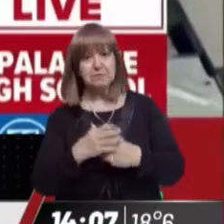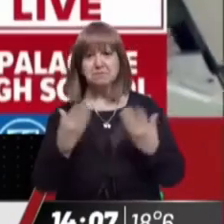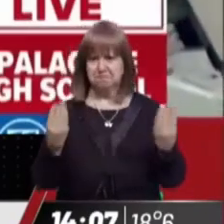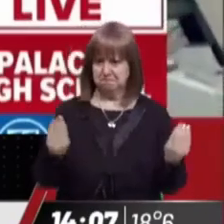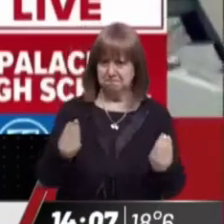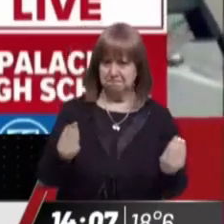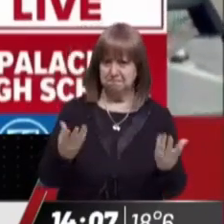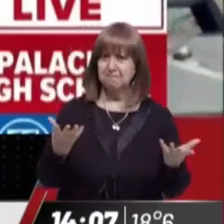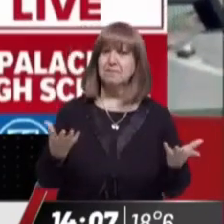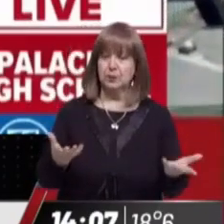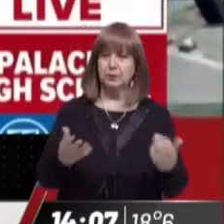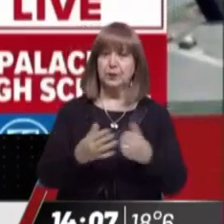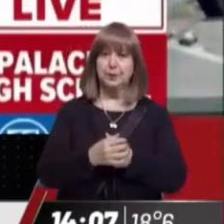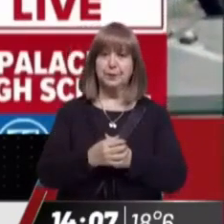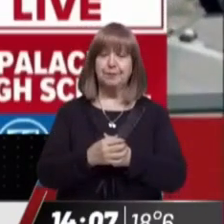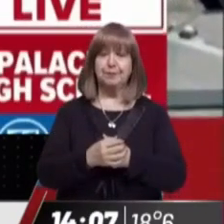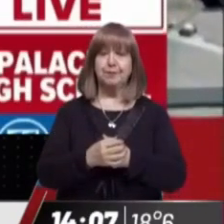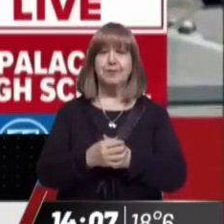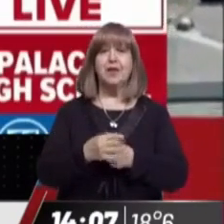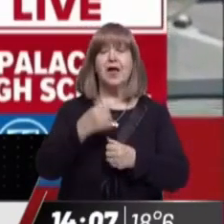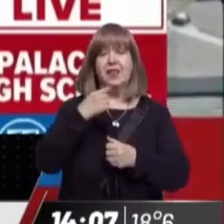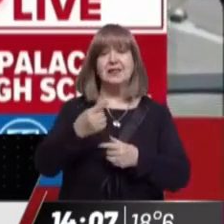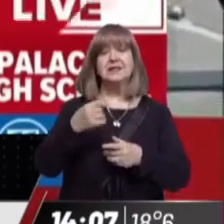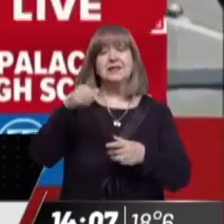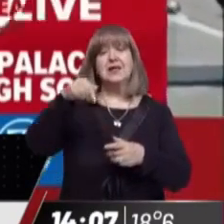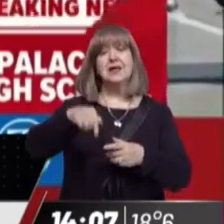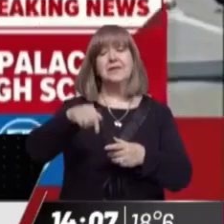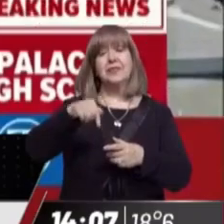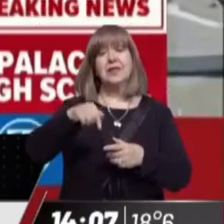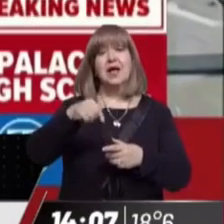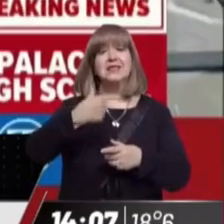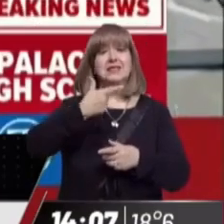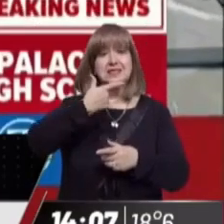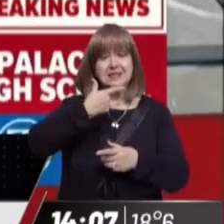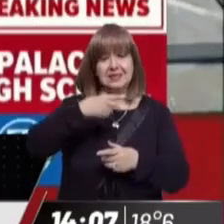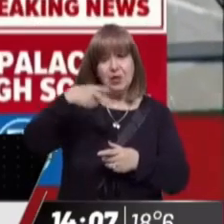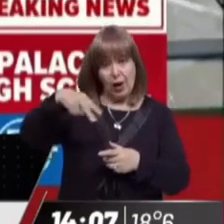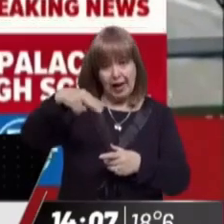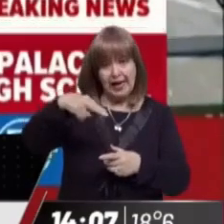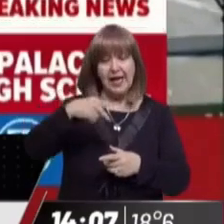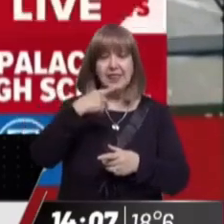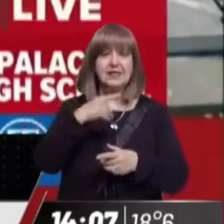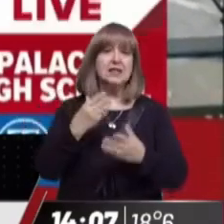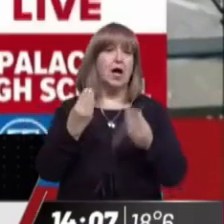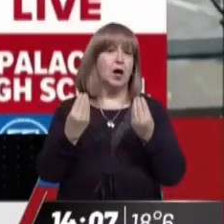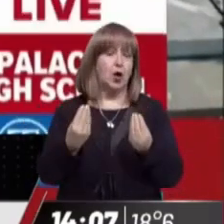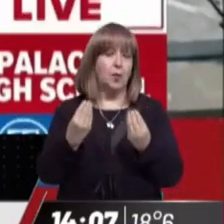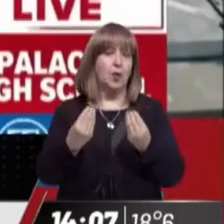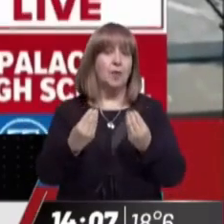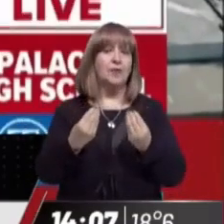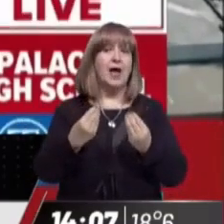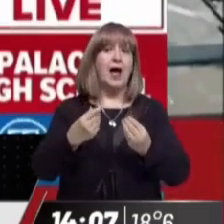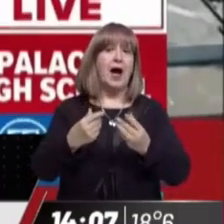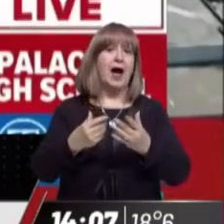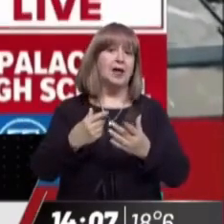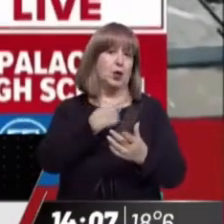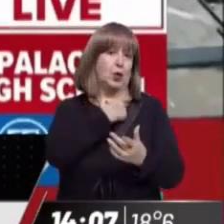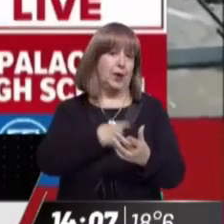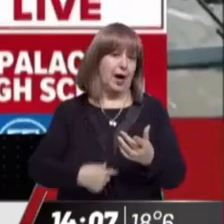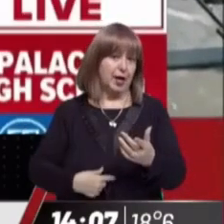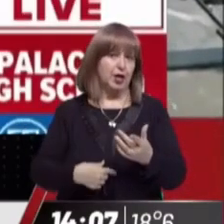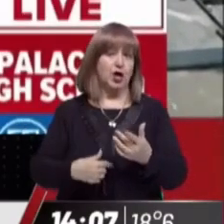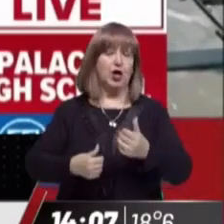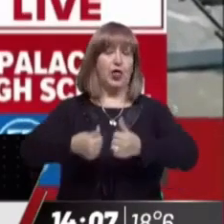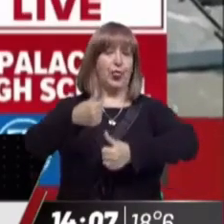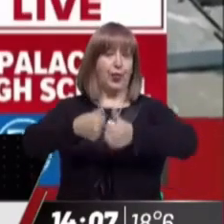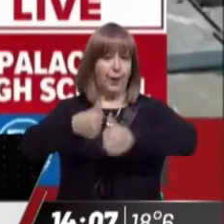debate el el fácil acceso a las armas en los Estados Unidos Adrián es un tema ya recurrente y después bueno el